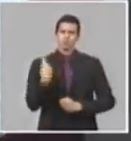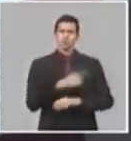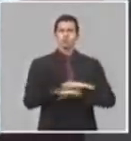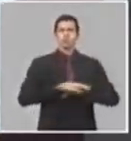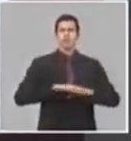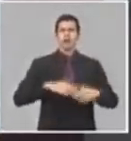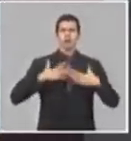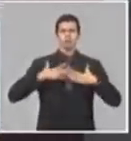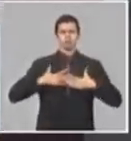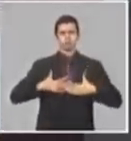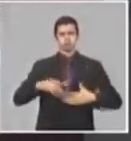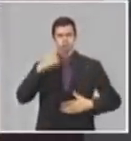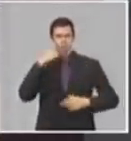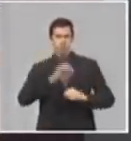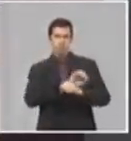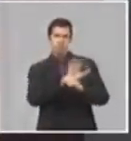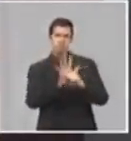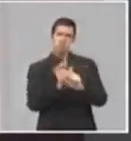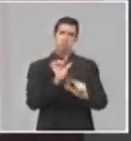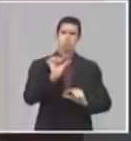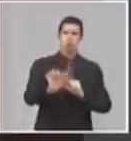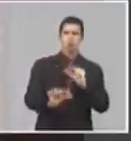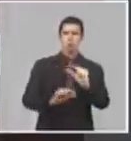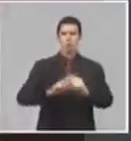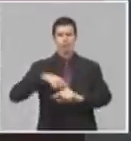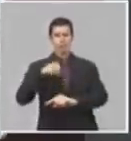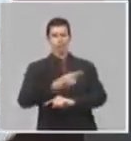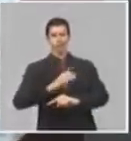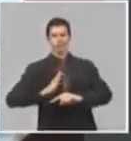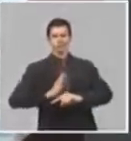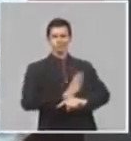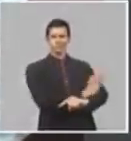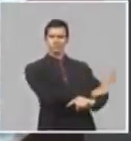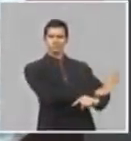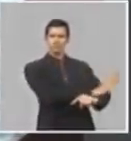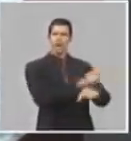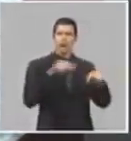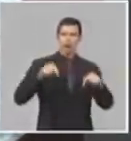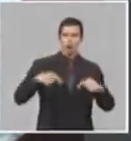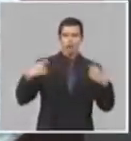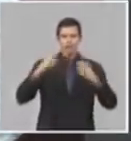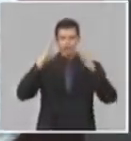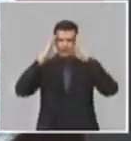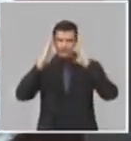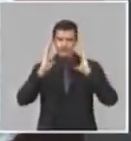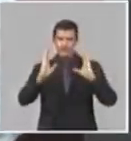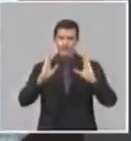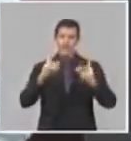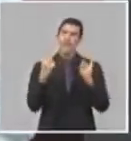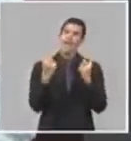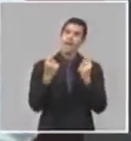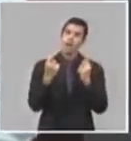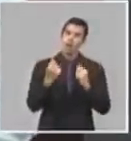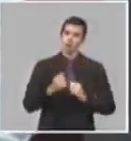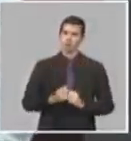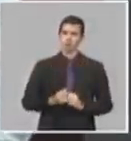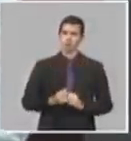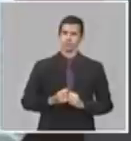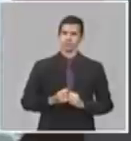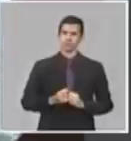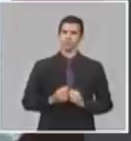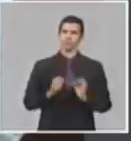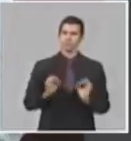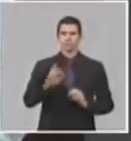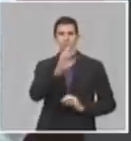los mayores esfuerzos en desarrollar acciones para impulsar la economía. La revolución, en su